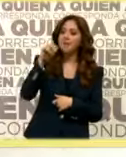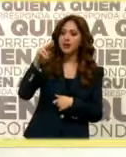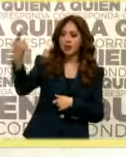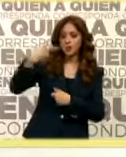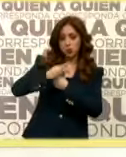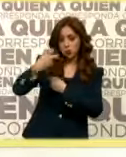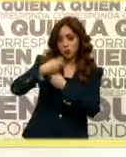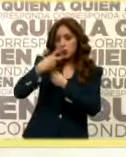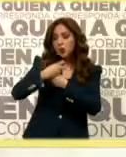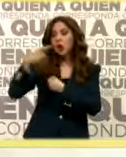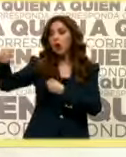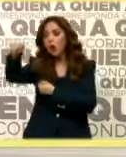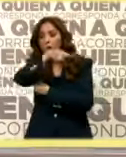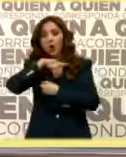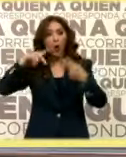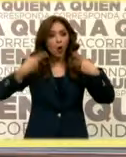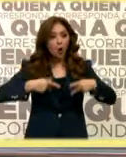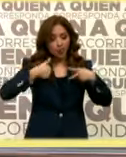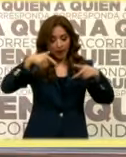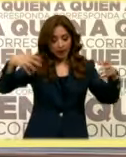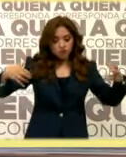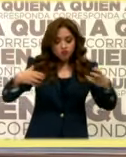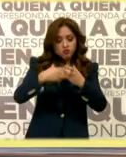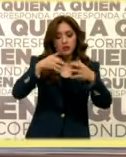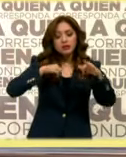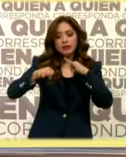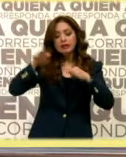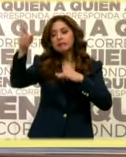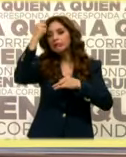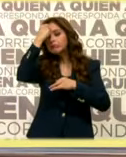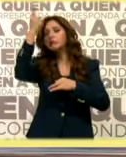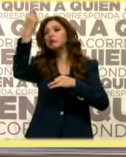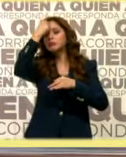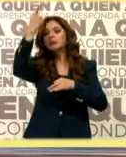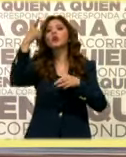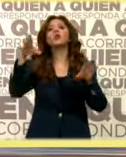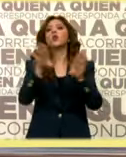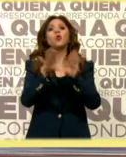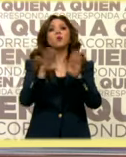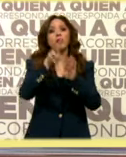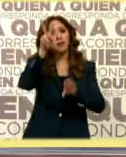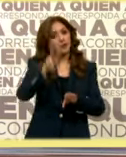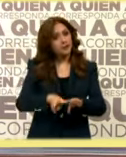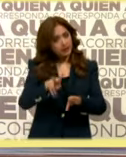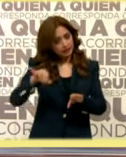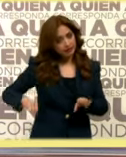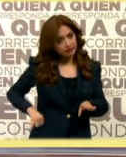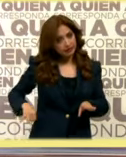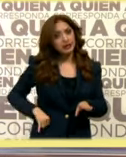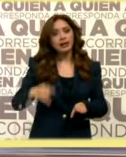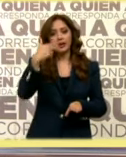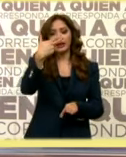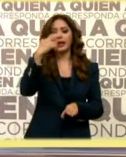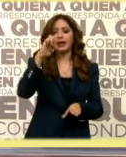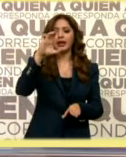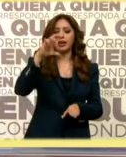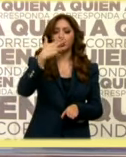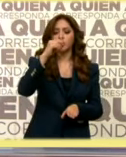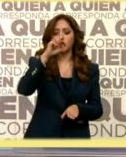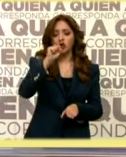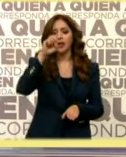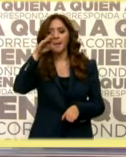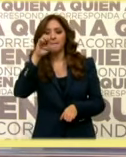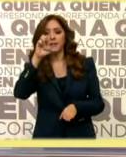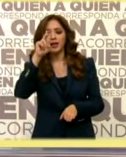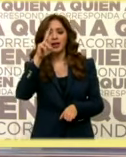mucha creatividad, con mucho entusiasmo, han generado campañas muy interesantes. Felicidades a Hechos Meridiano. Ayer me tocó platicar